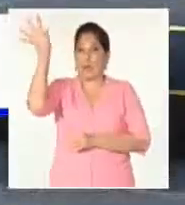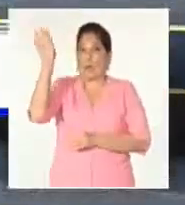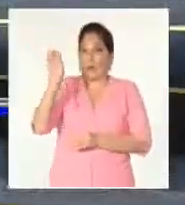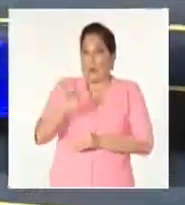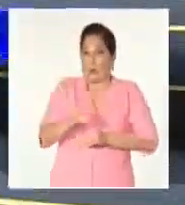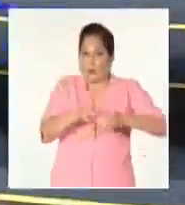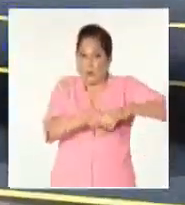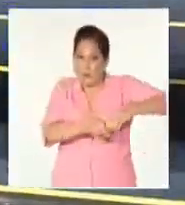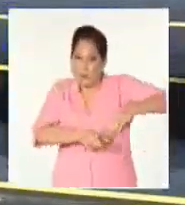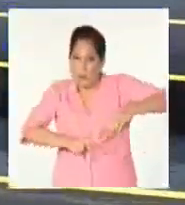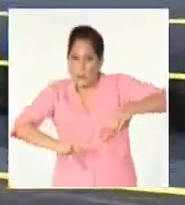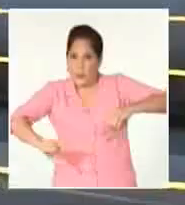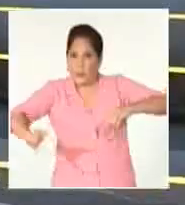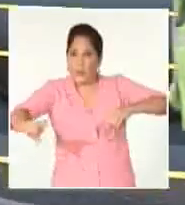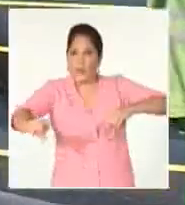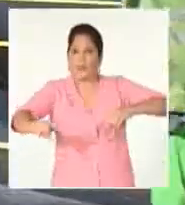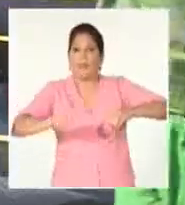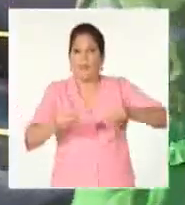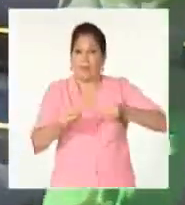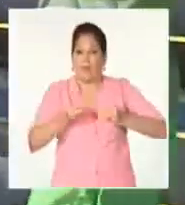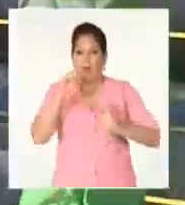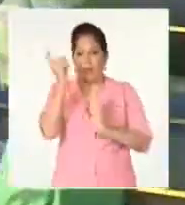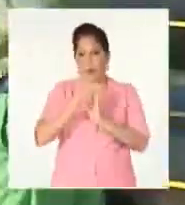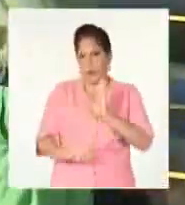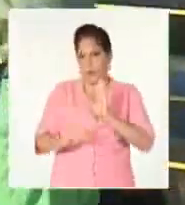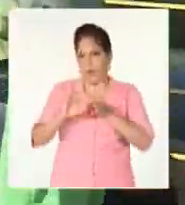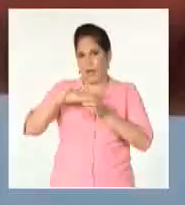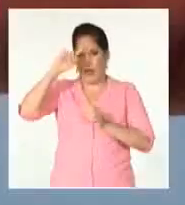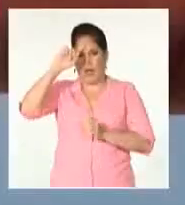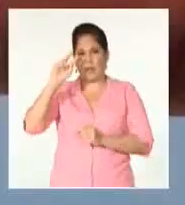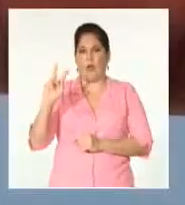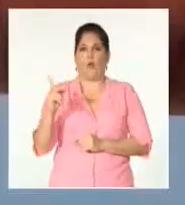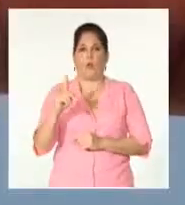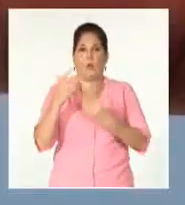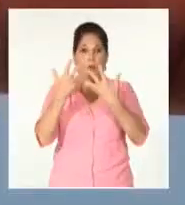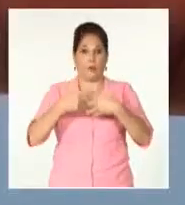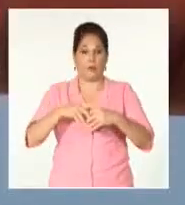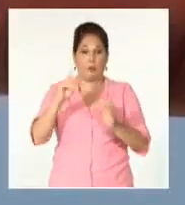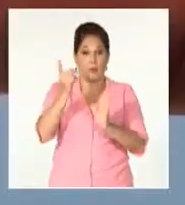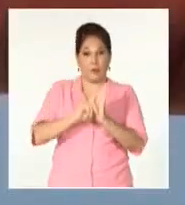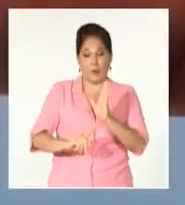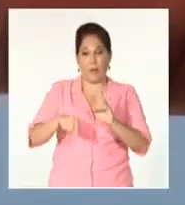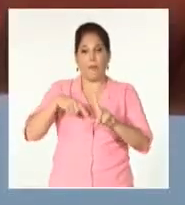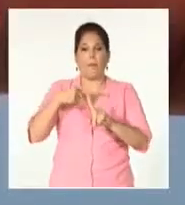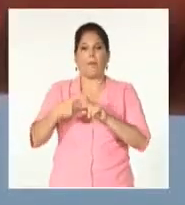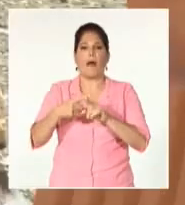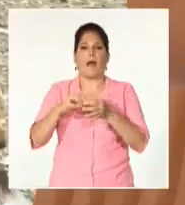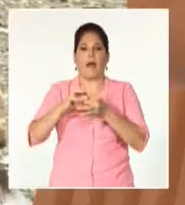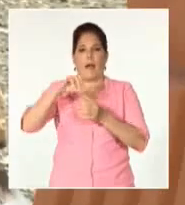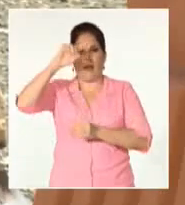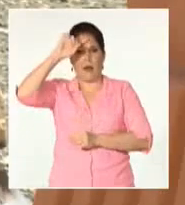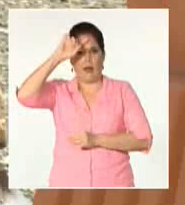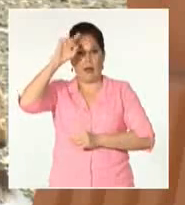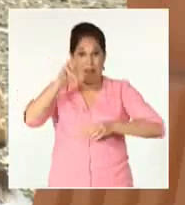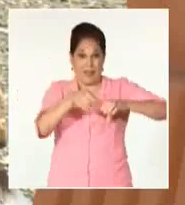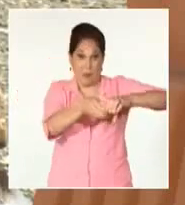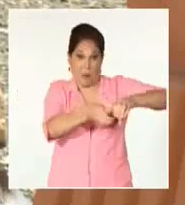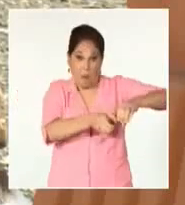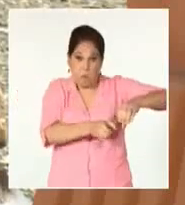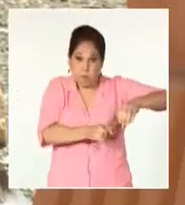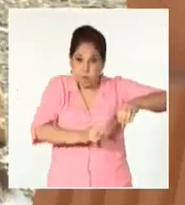puede producir con esto electricidad y gas manufacturado a la población. Proyectos recién conectados a